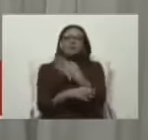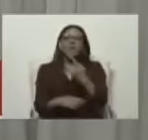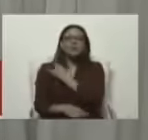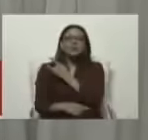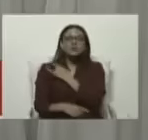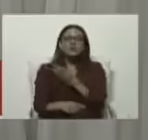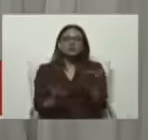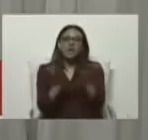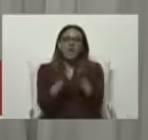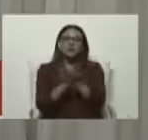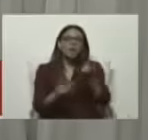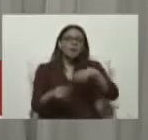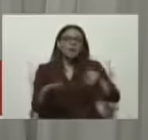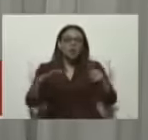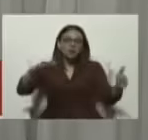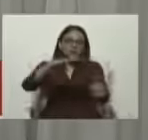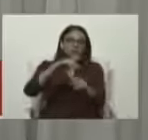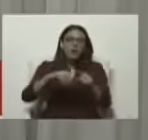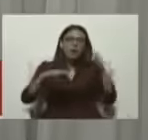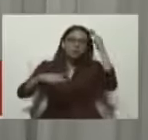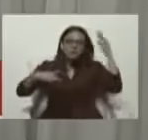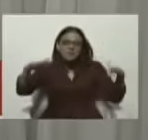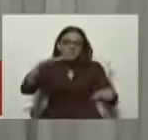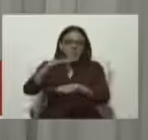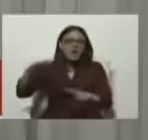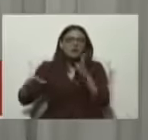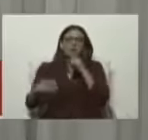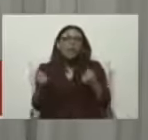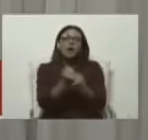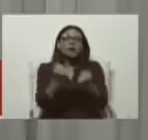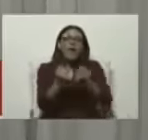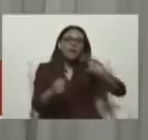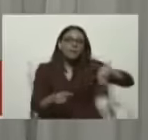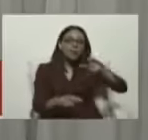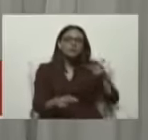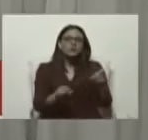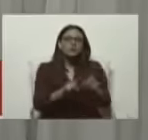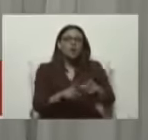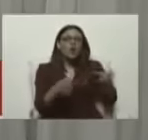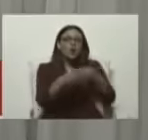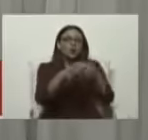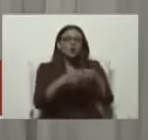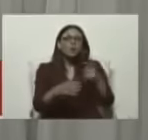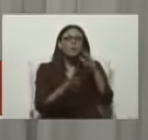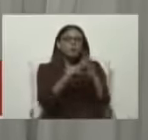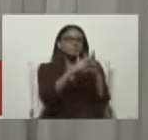distintos para Antímano, otros vouchers distintos para las zonas populares del país.